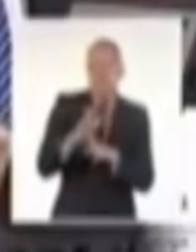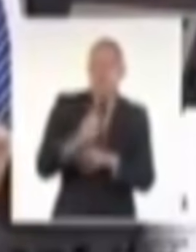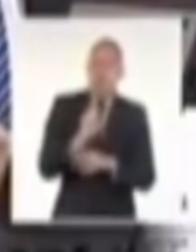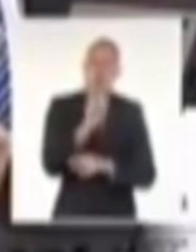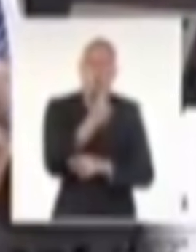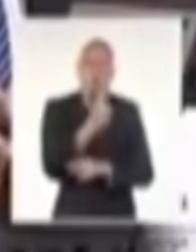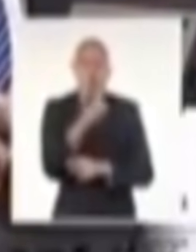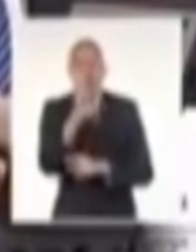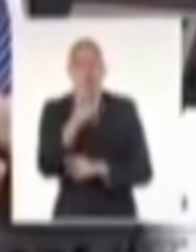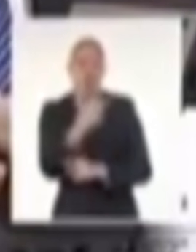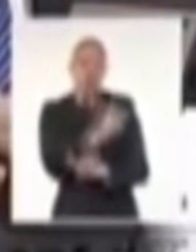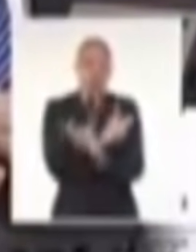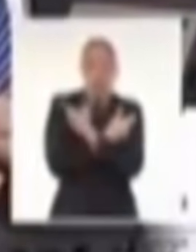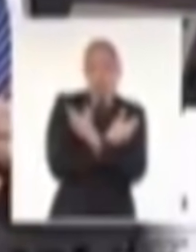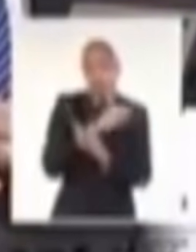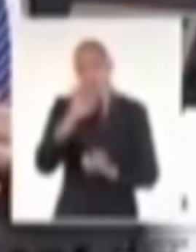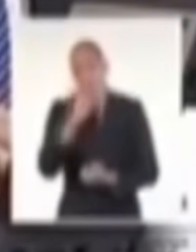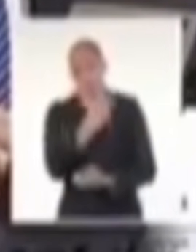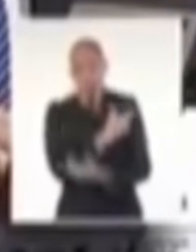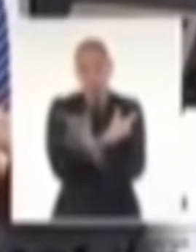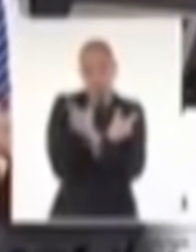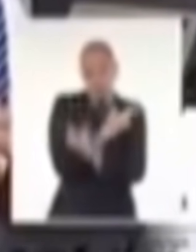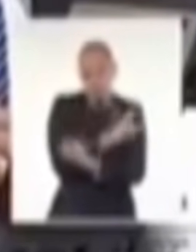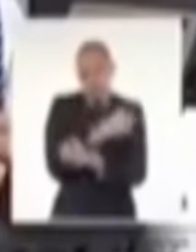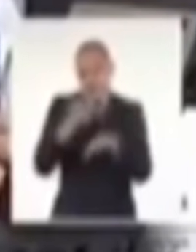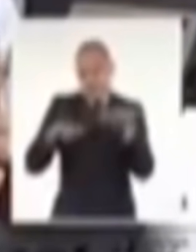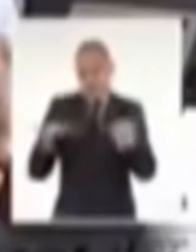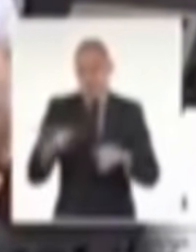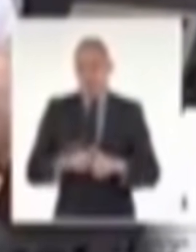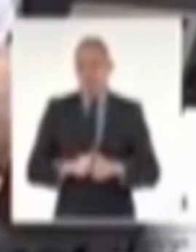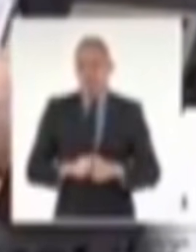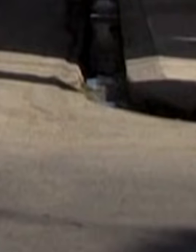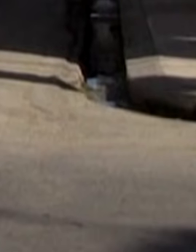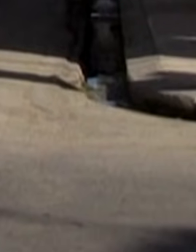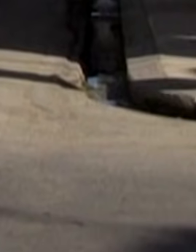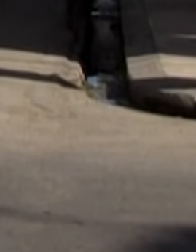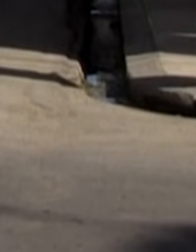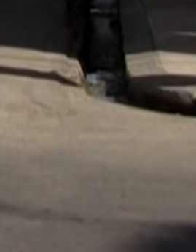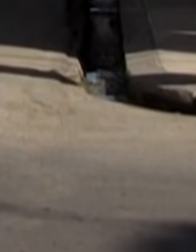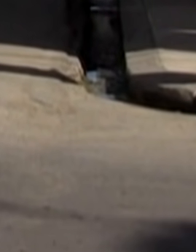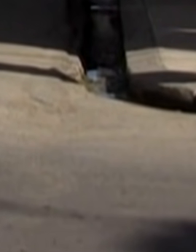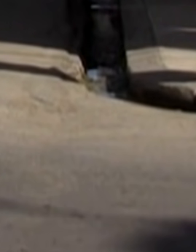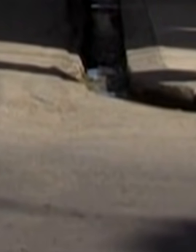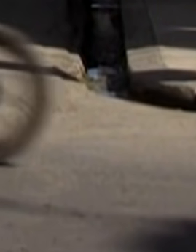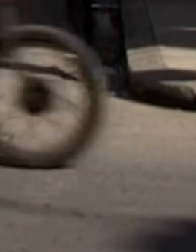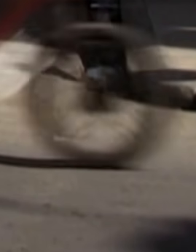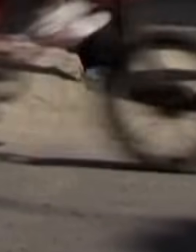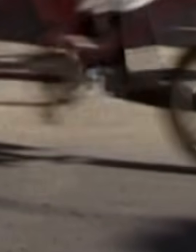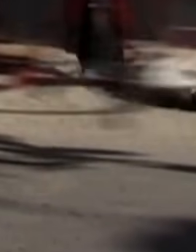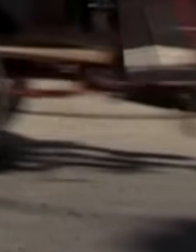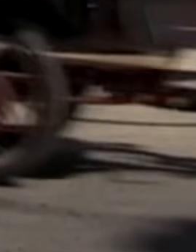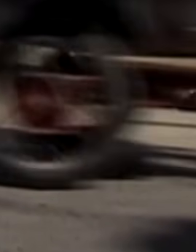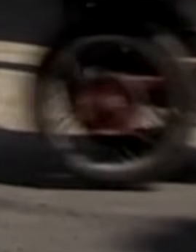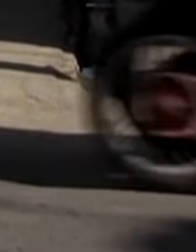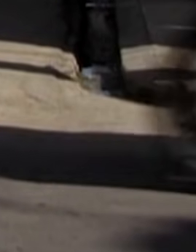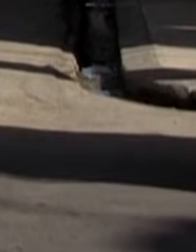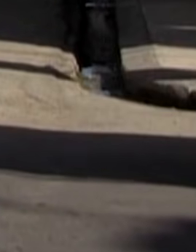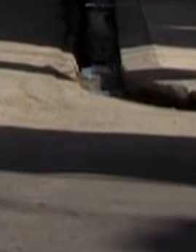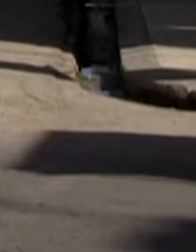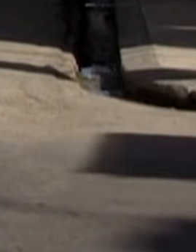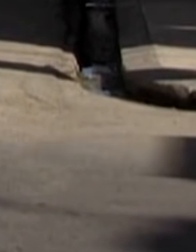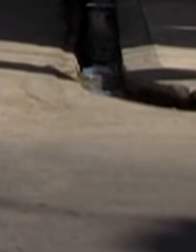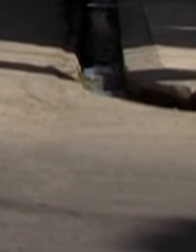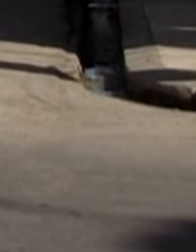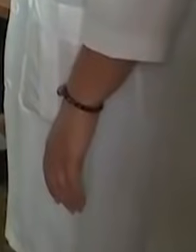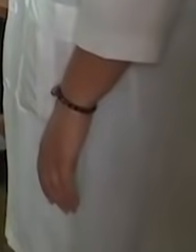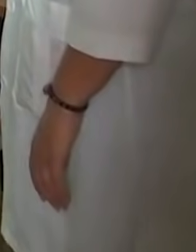5.113.926 dosis administradas en el país. Paradójicamente, este aumento significativo de la proliferación de la pandemia